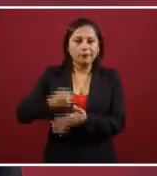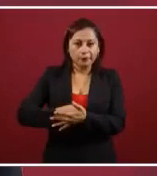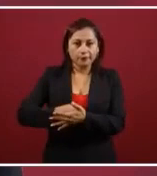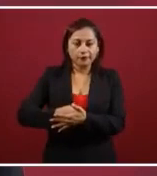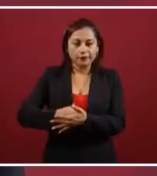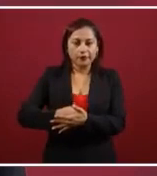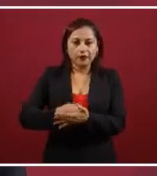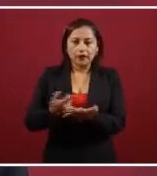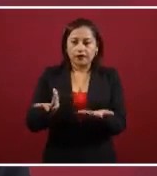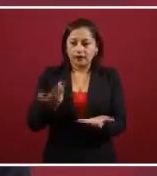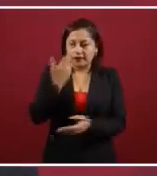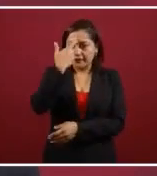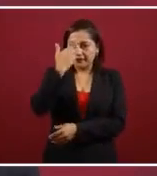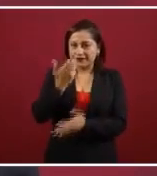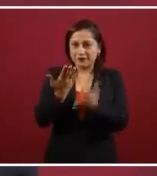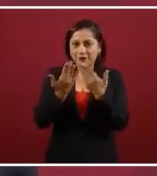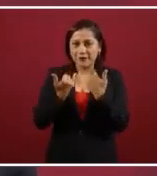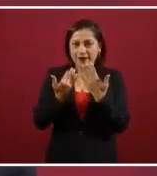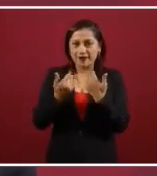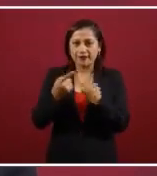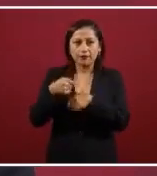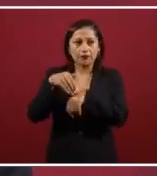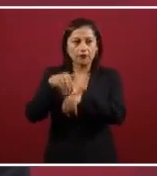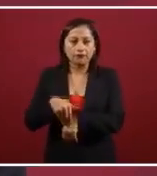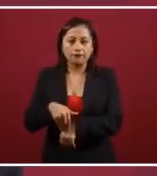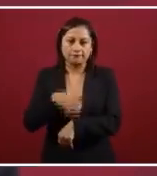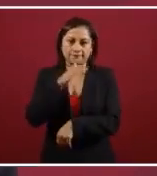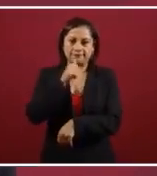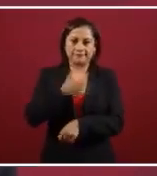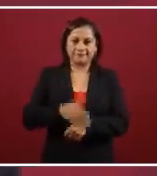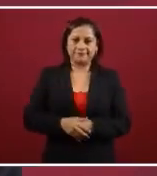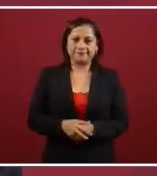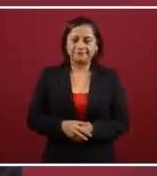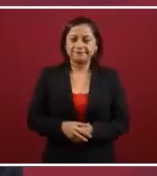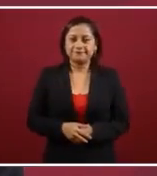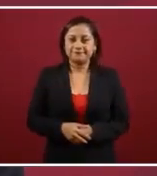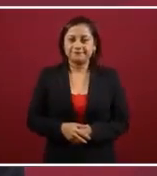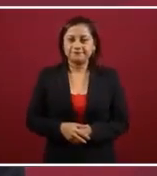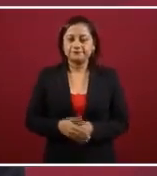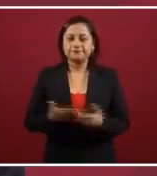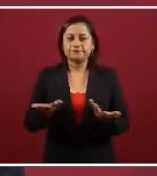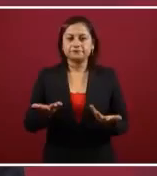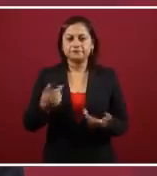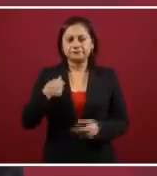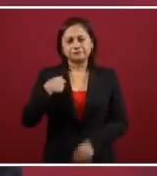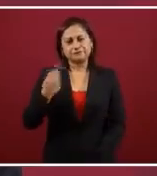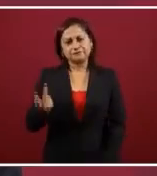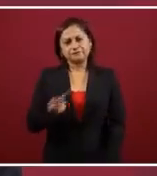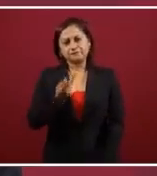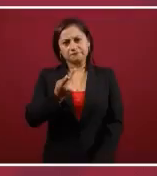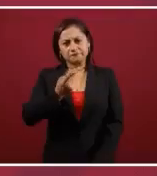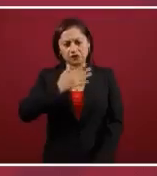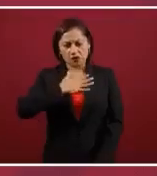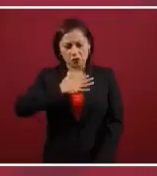van a cambiar las cosas. Ahora, si hay justicia, sí,